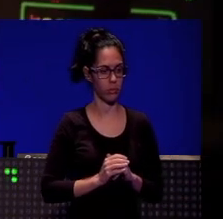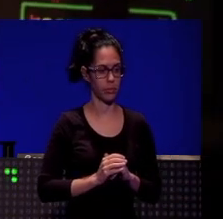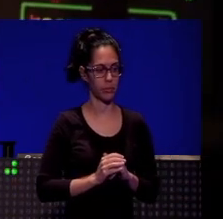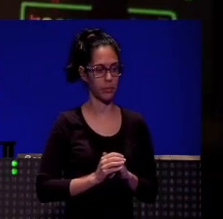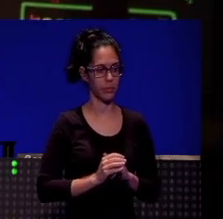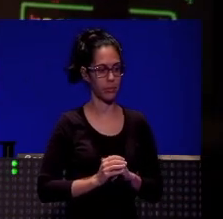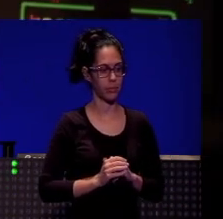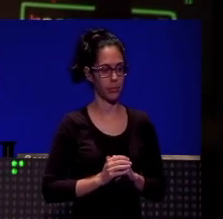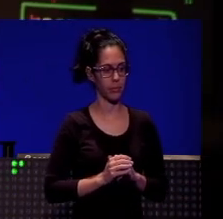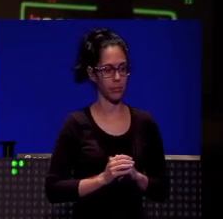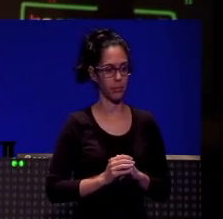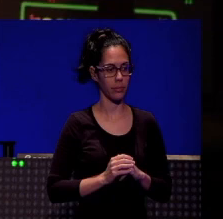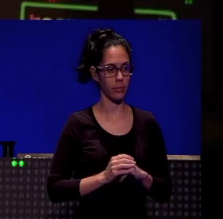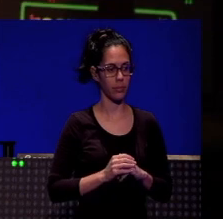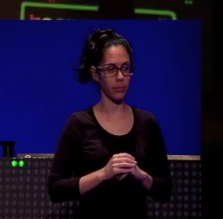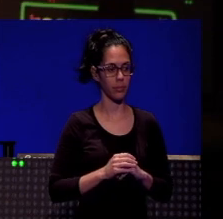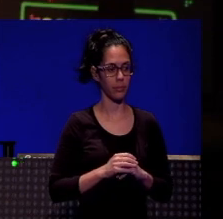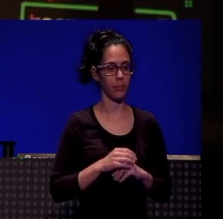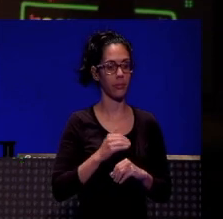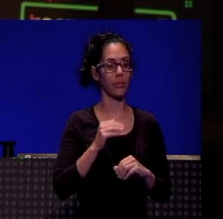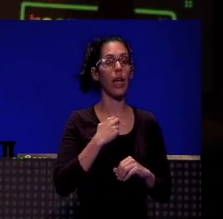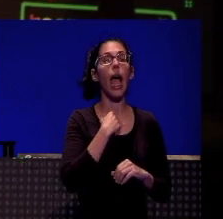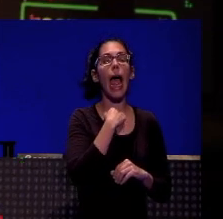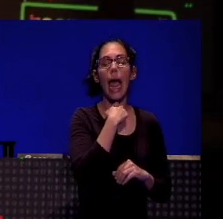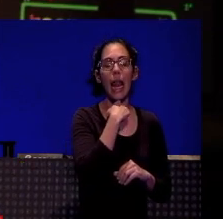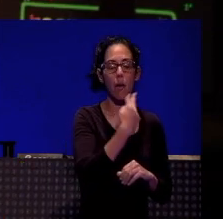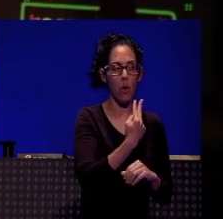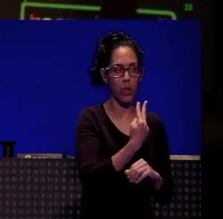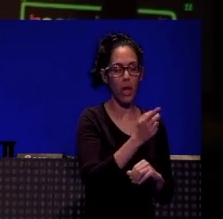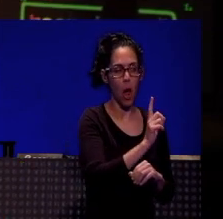y los no que la voz es muy chula es muy chulo